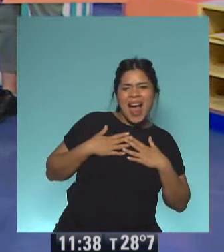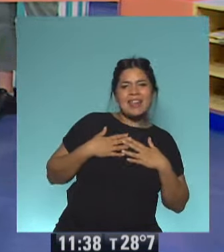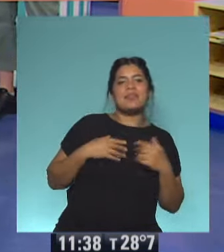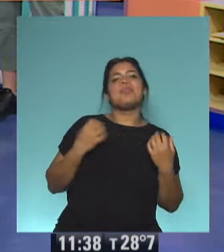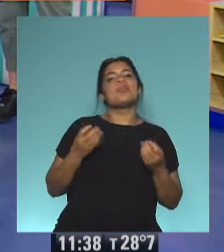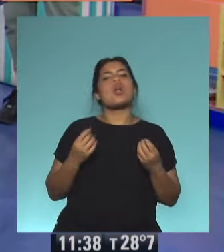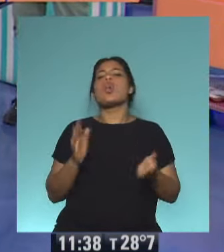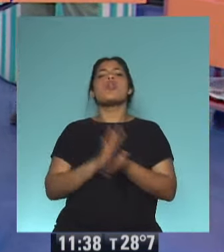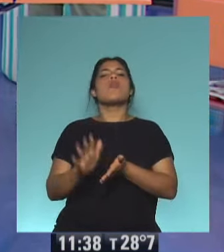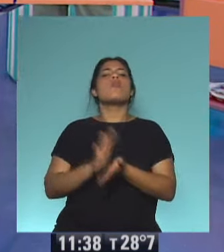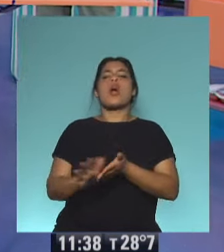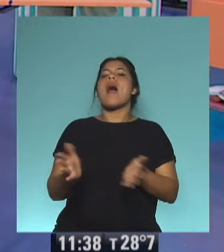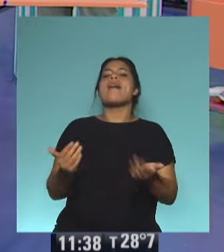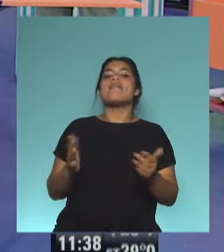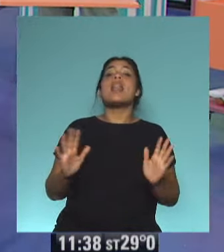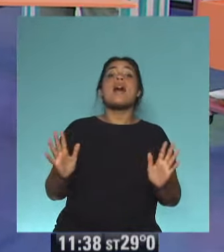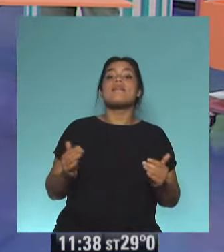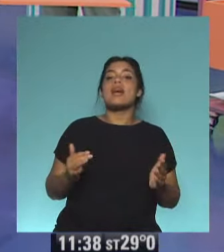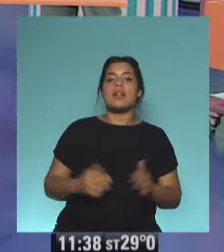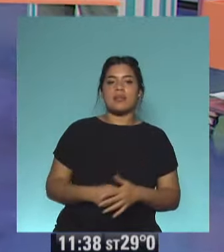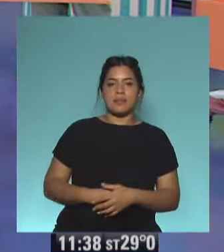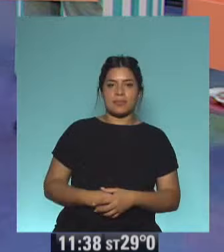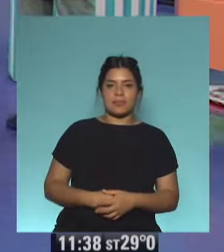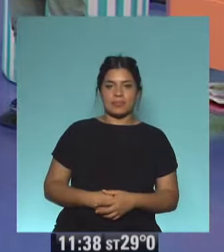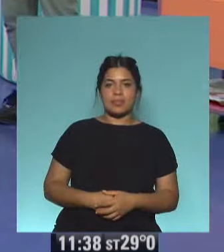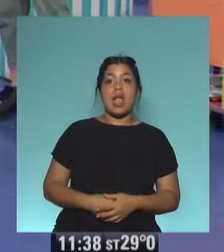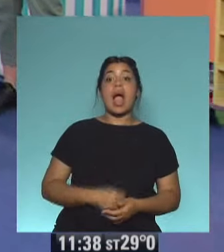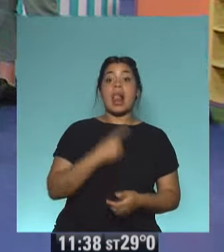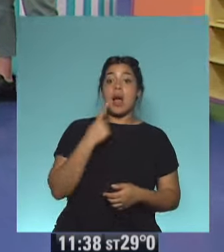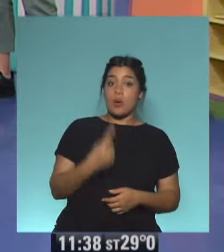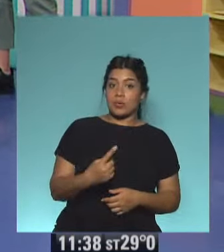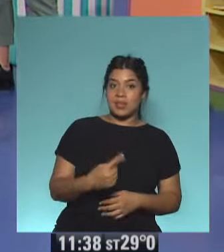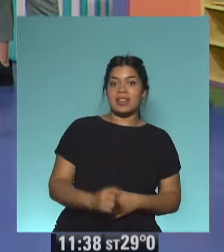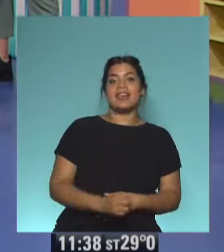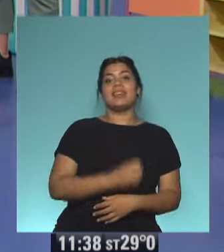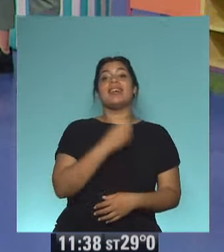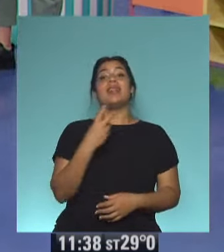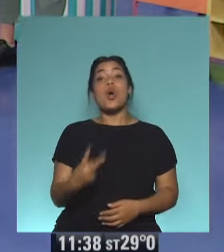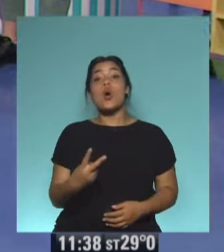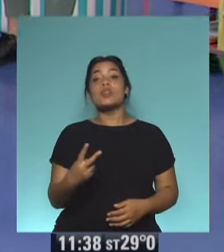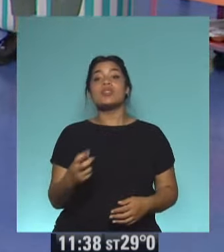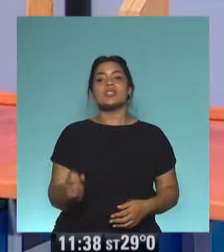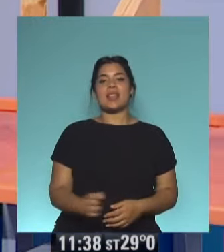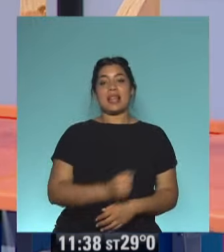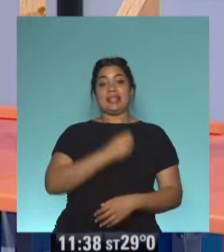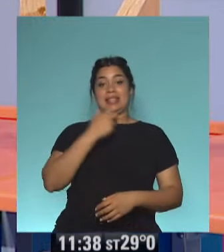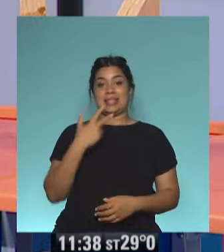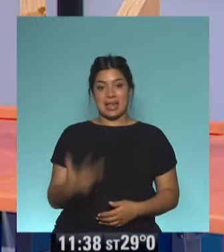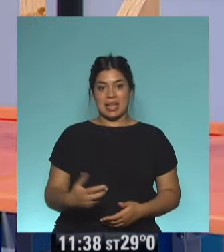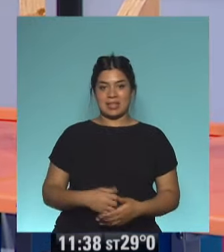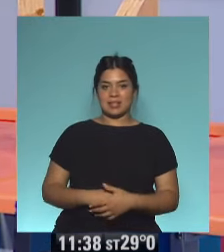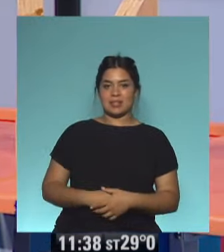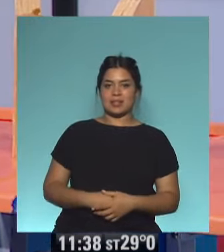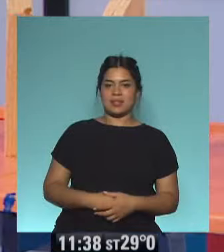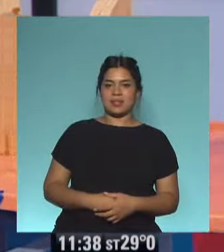una vamos curva de nuevo menos pronunciada. A ver ahí. No hay que rendirse. A la una. No hay que rendirse. No hay que rendirse. Vamos. A las dos y a las